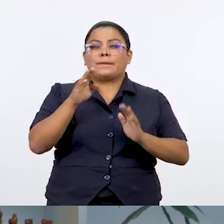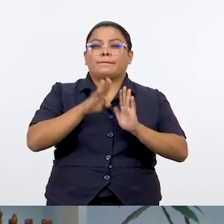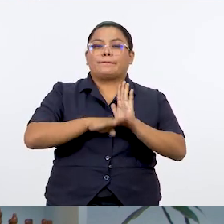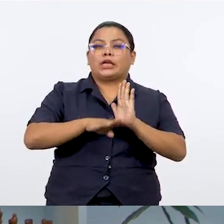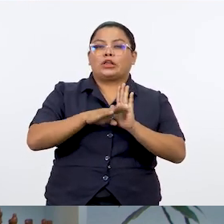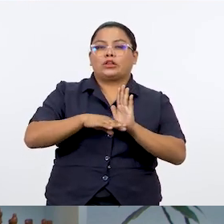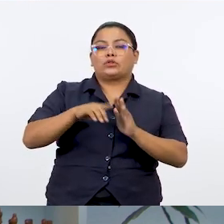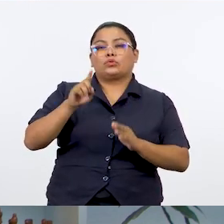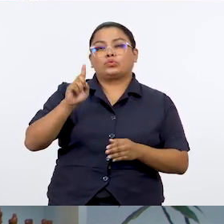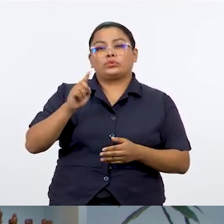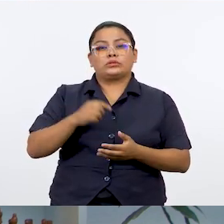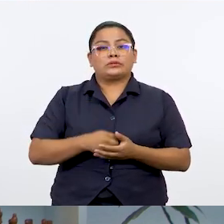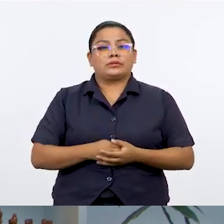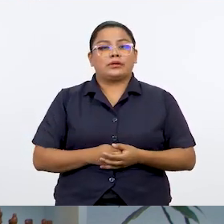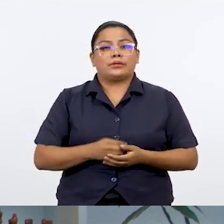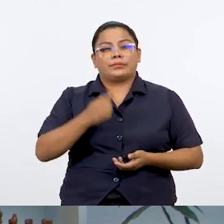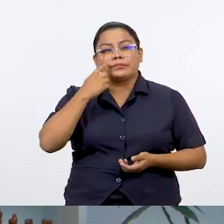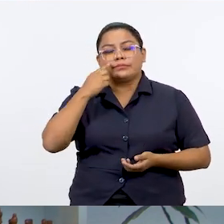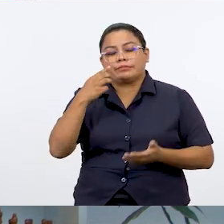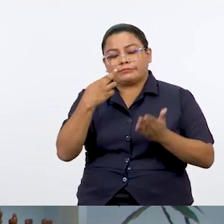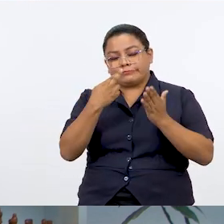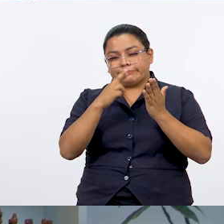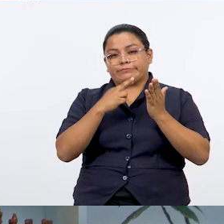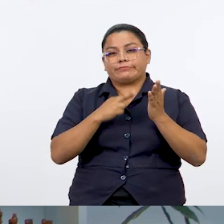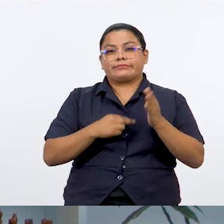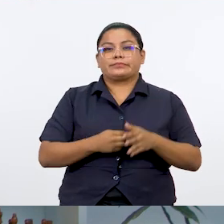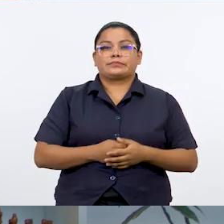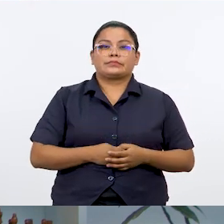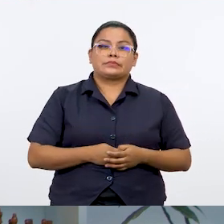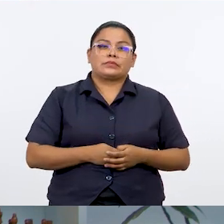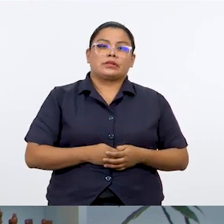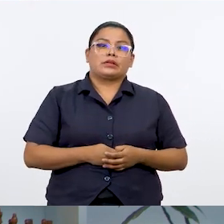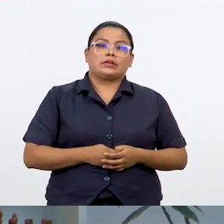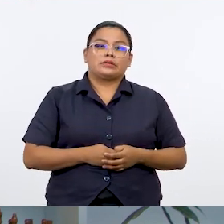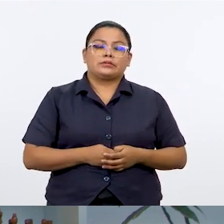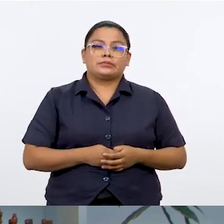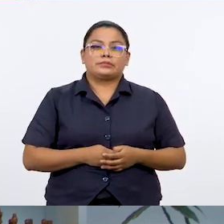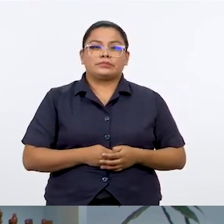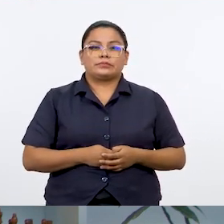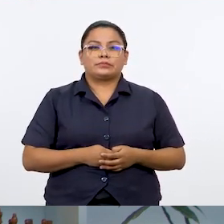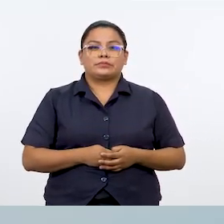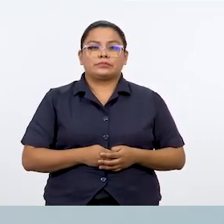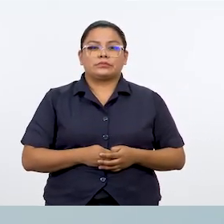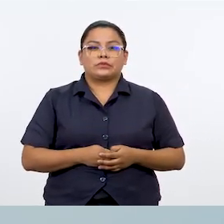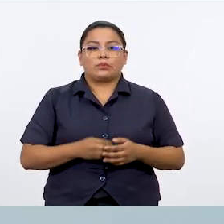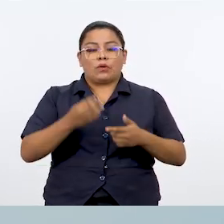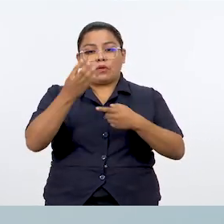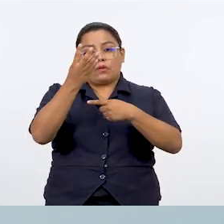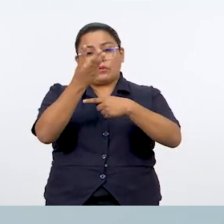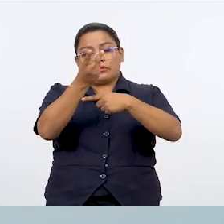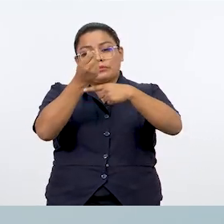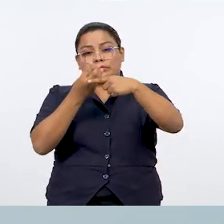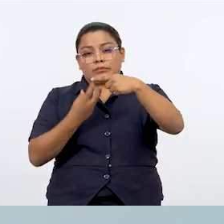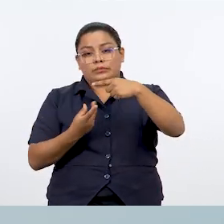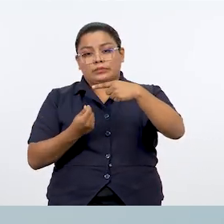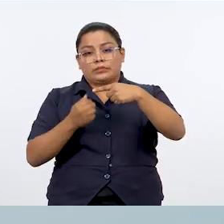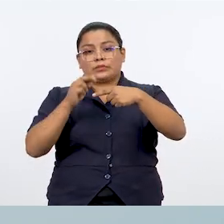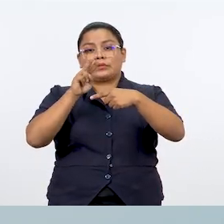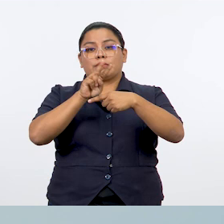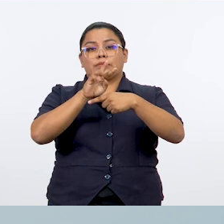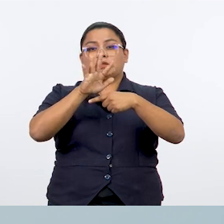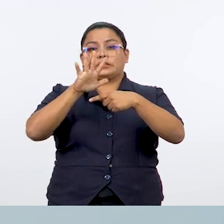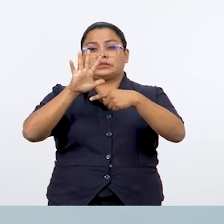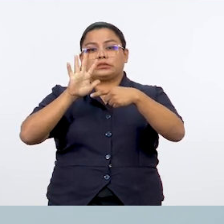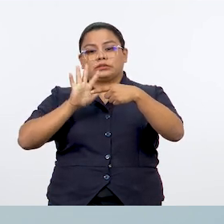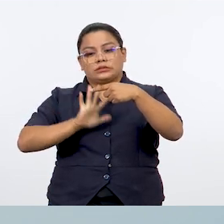1. Pero verifiquémoslo. Si lo escribimos como fracción, es decir,